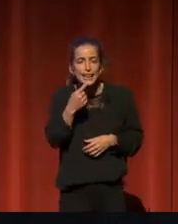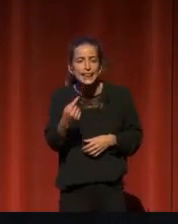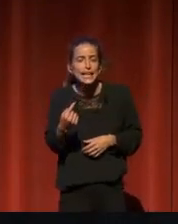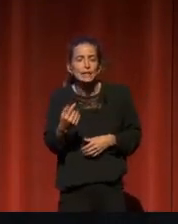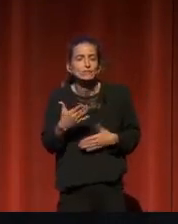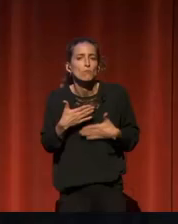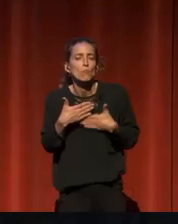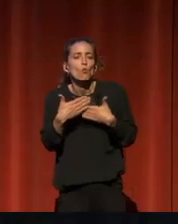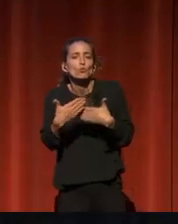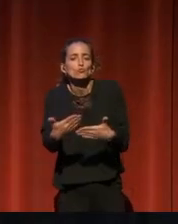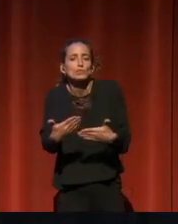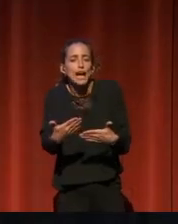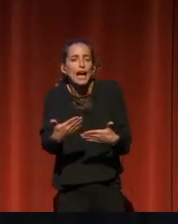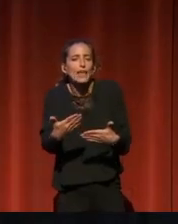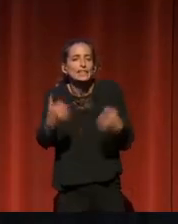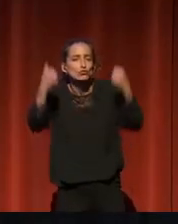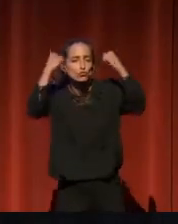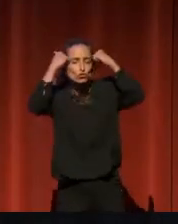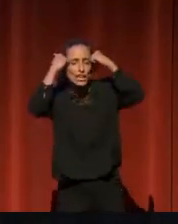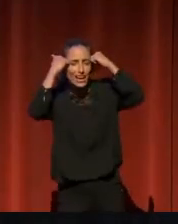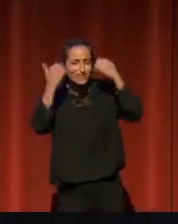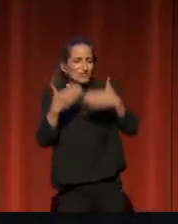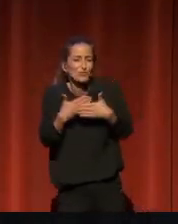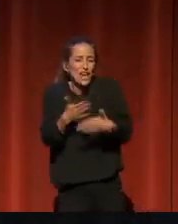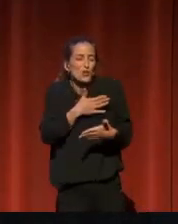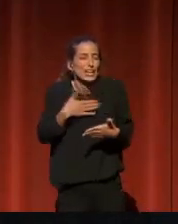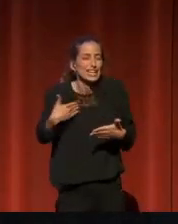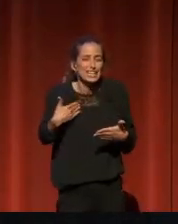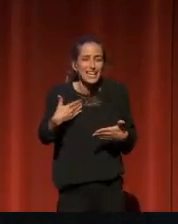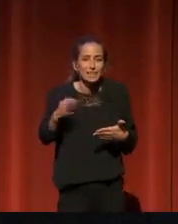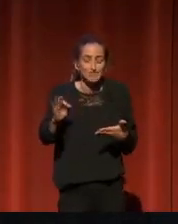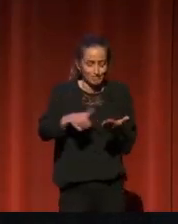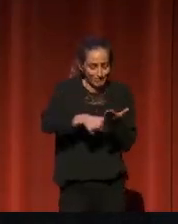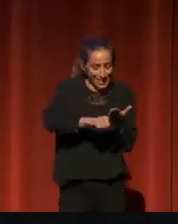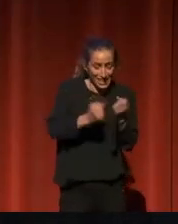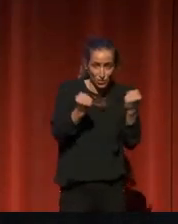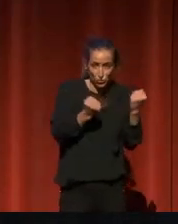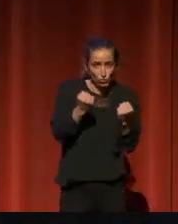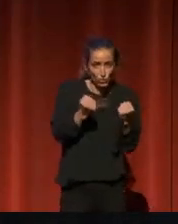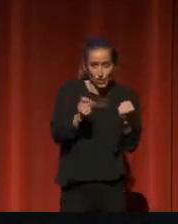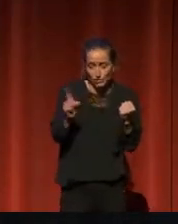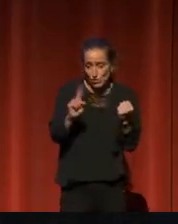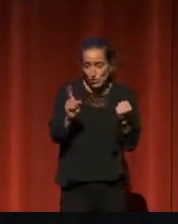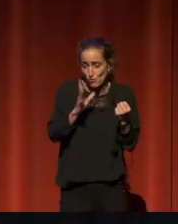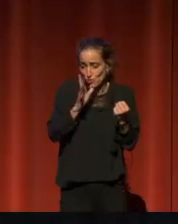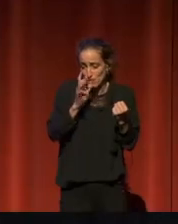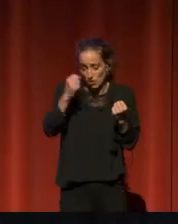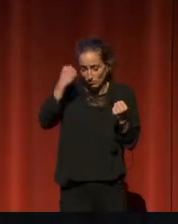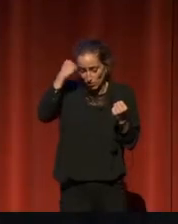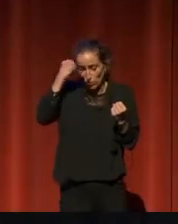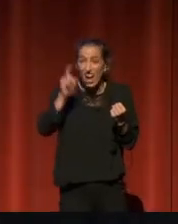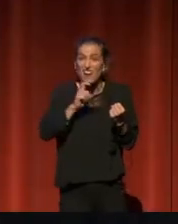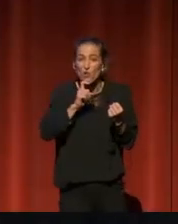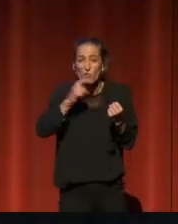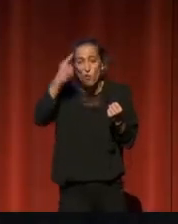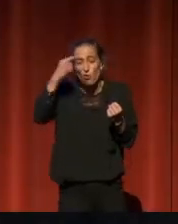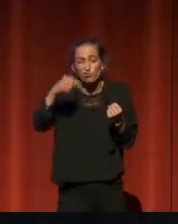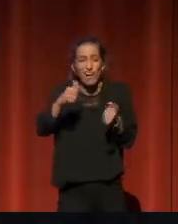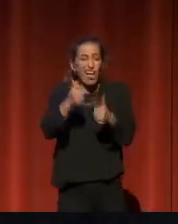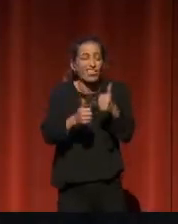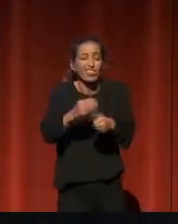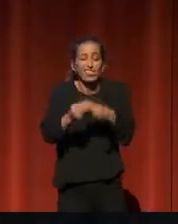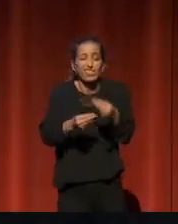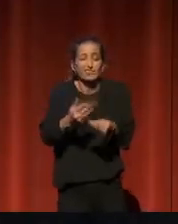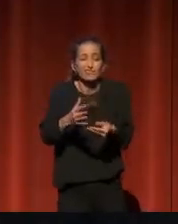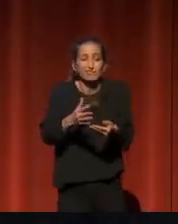de de estudiar no tenía la carta de conducción porque no lo sabía Cómo estudiar y cómo hacer el exam